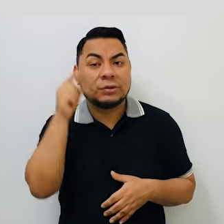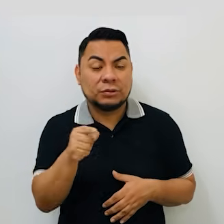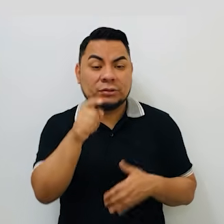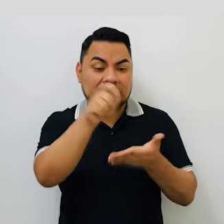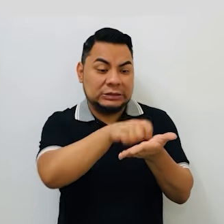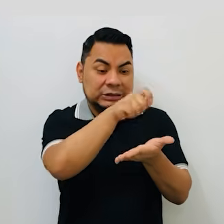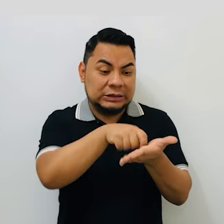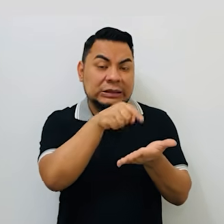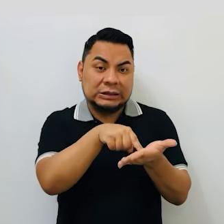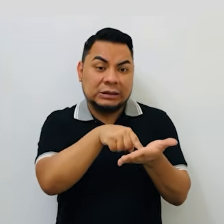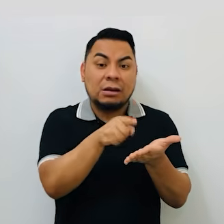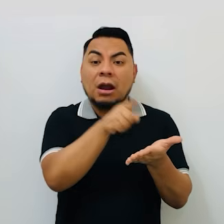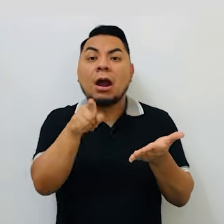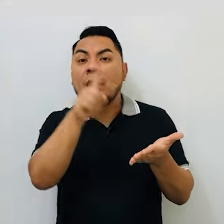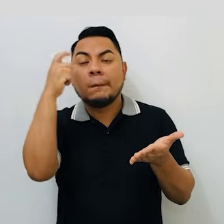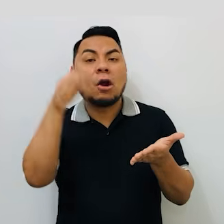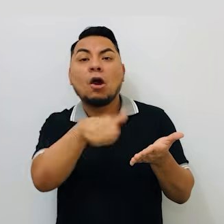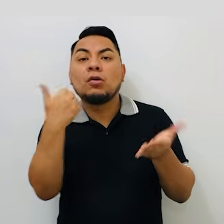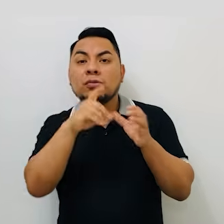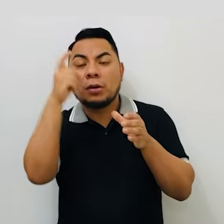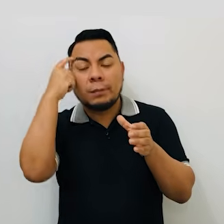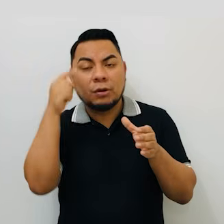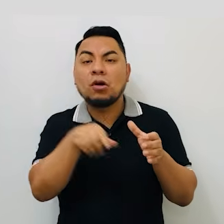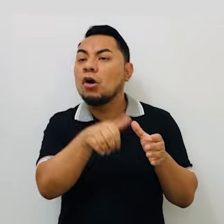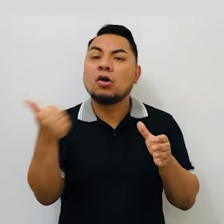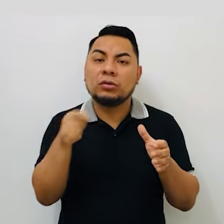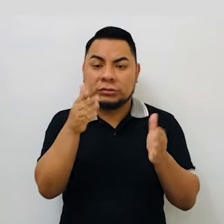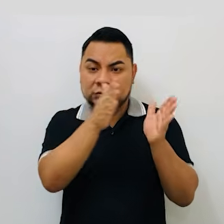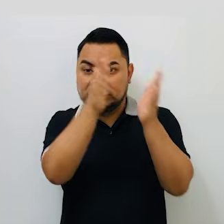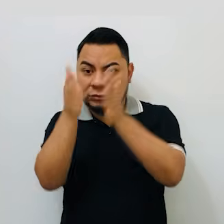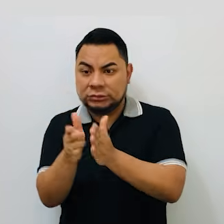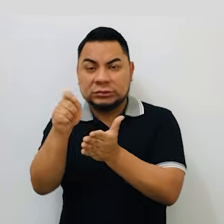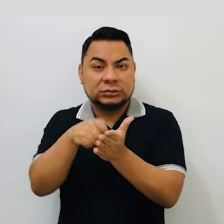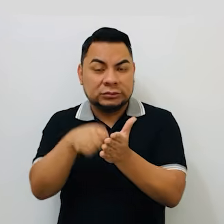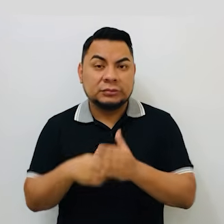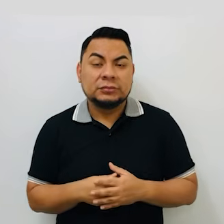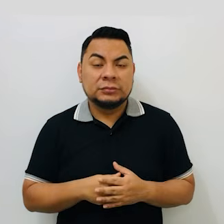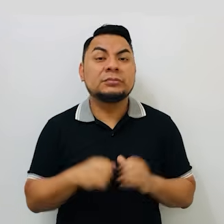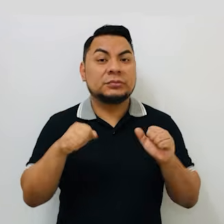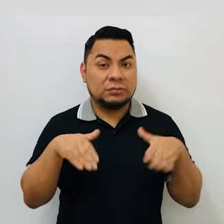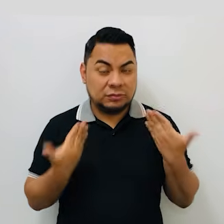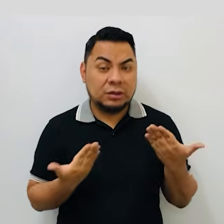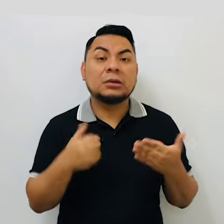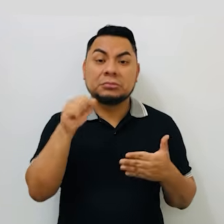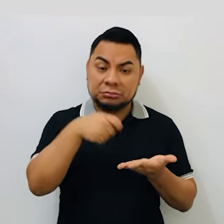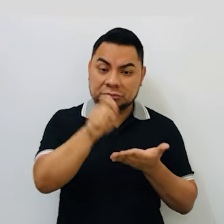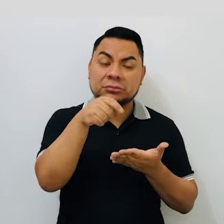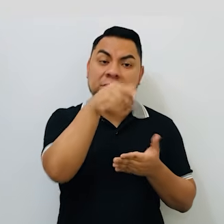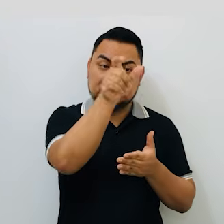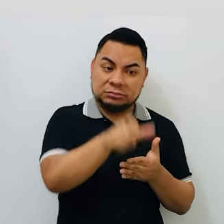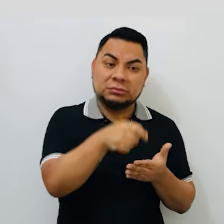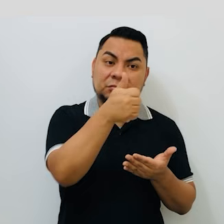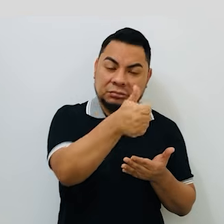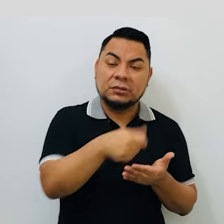organización política en una elección y un voto por otra organización política en la otra elección. Puede haber un voto válido